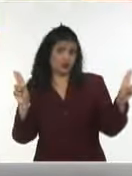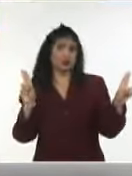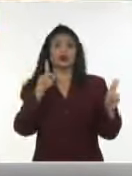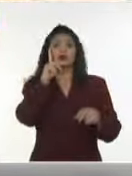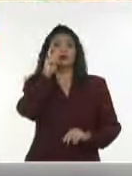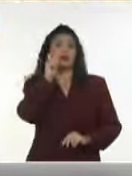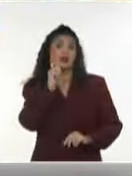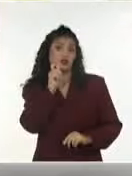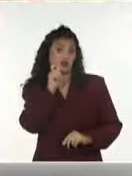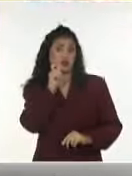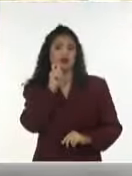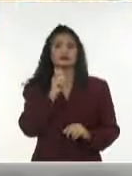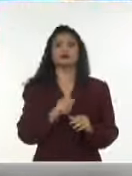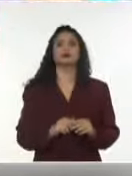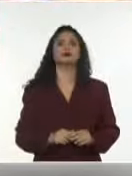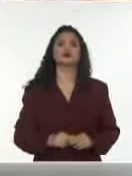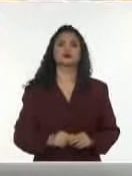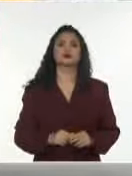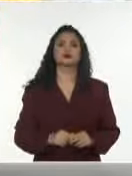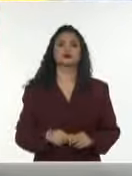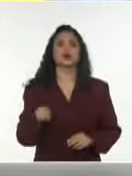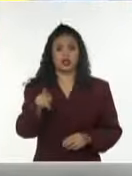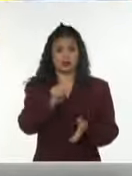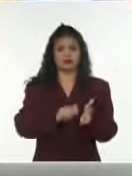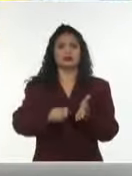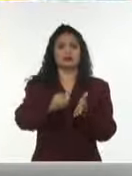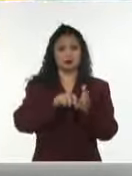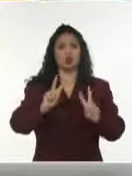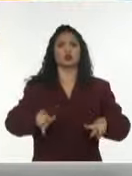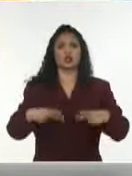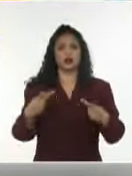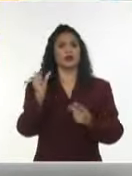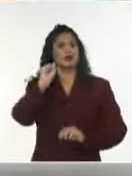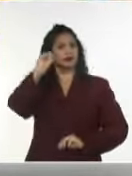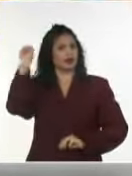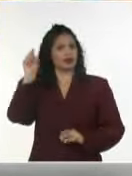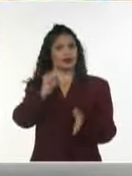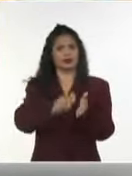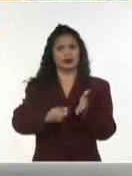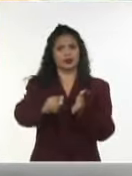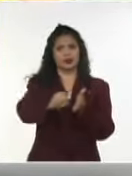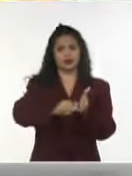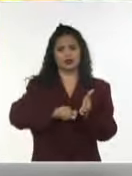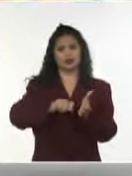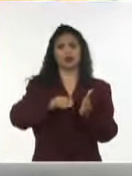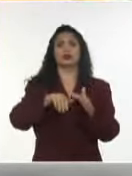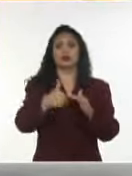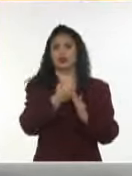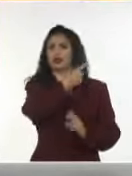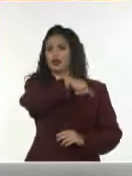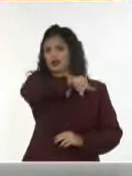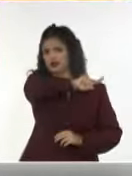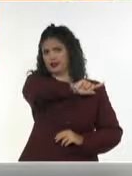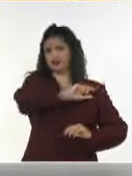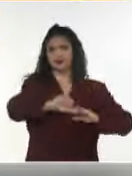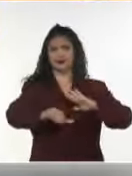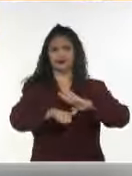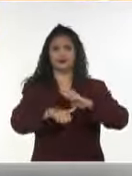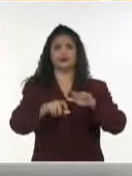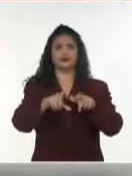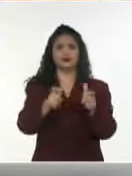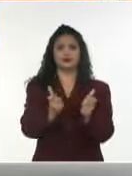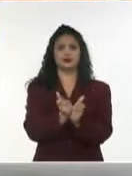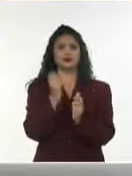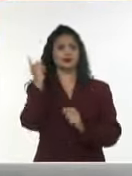Polo Patriótico, Nicolás Maduro, fue reelecto en las elecciones presidenciales celebradas la víspera. El presidente del Consejo Nacional Electoral,